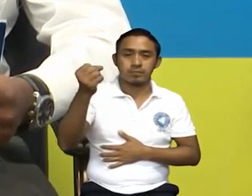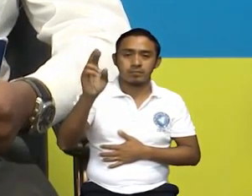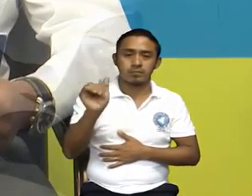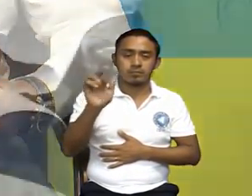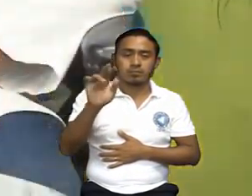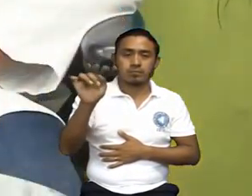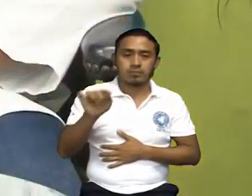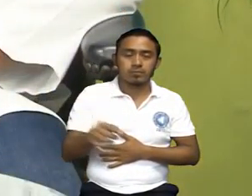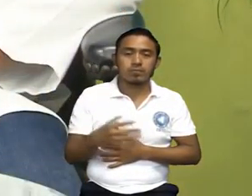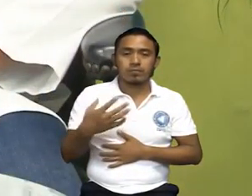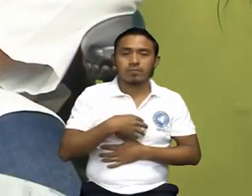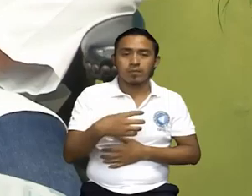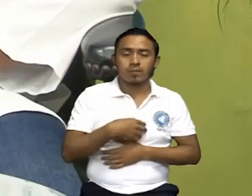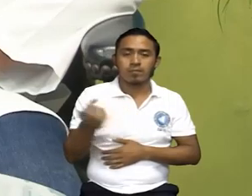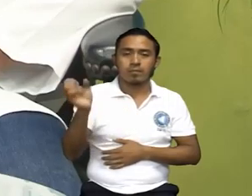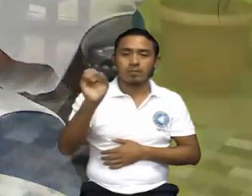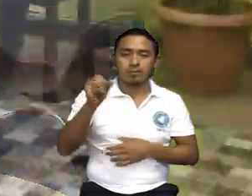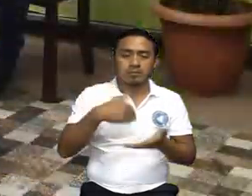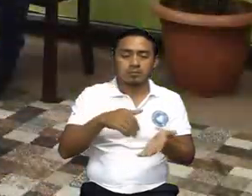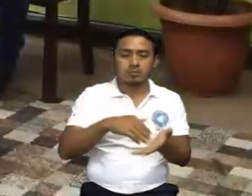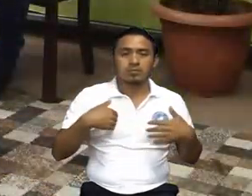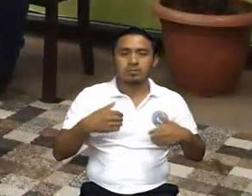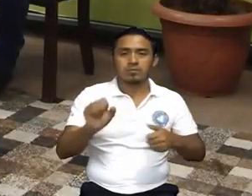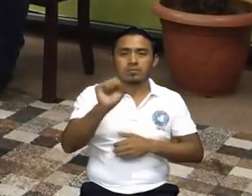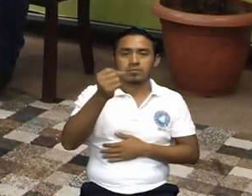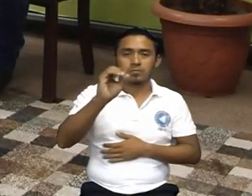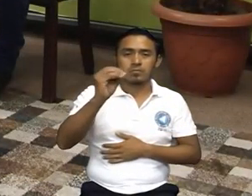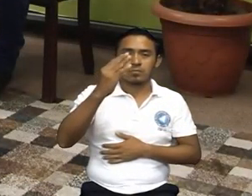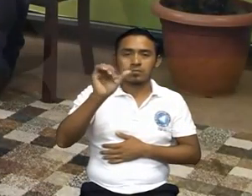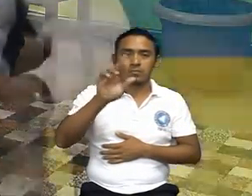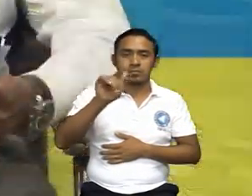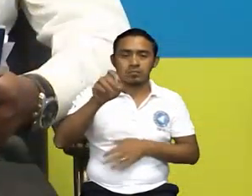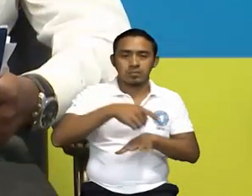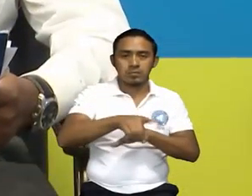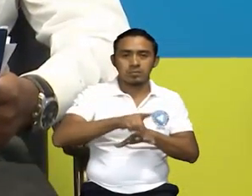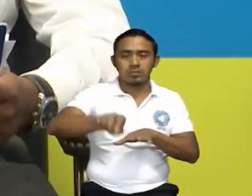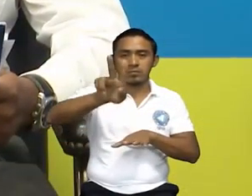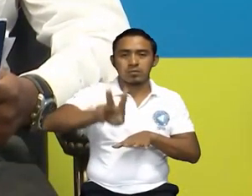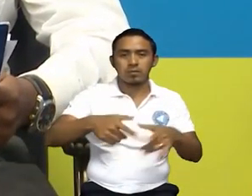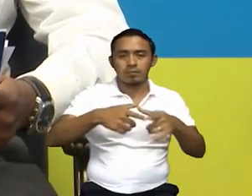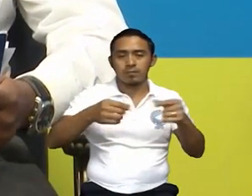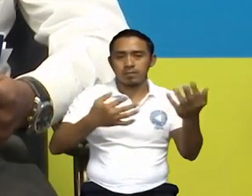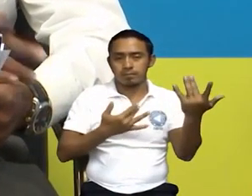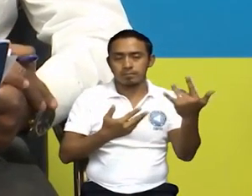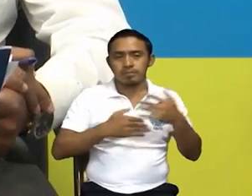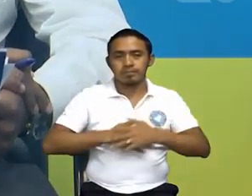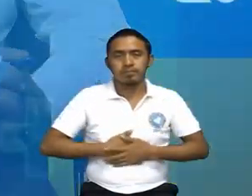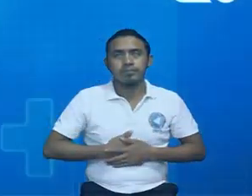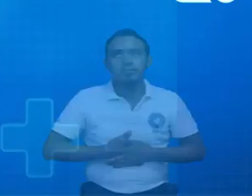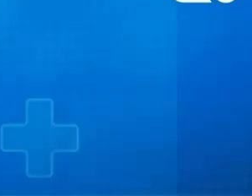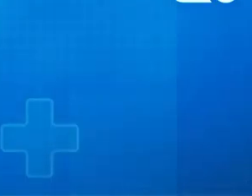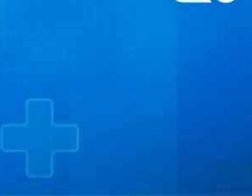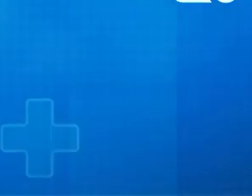médico del Centro de Salud Sócrates Flores, ubicado en el distrito número 2 de Managua. Ya regresamos, no le cambie de canal.